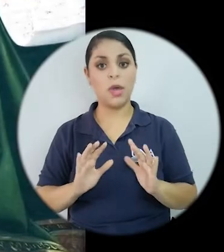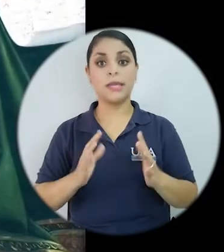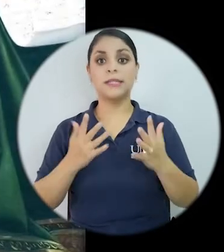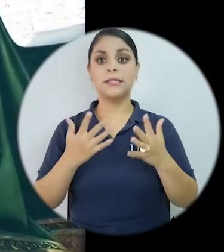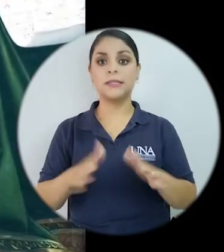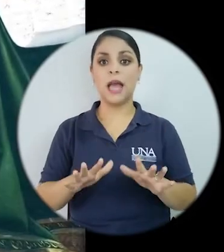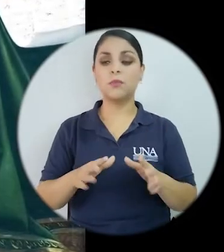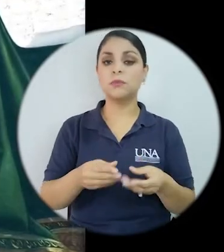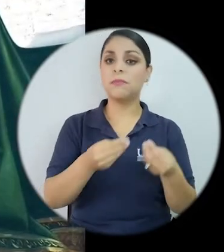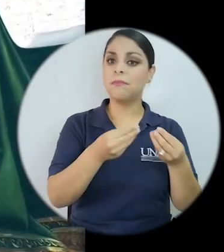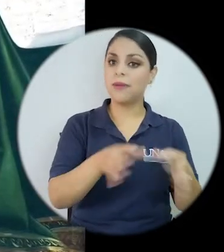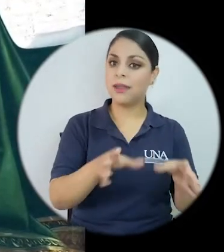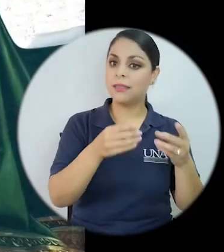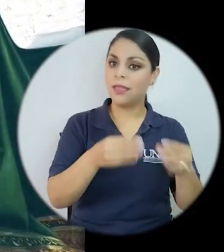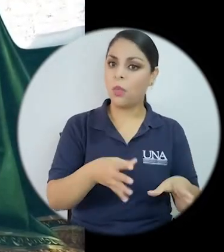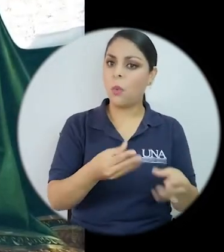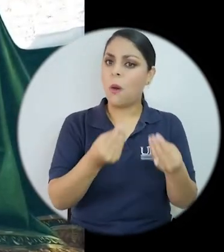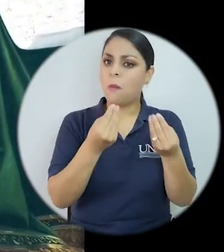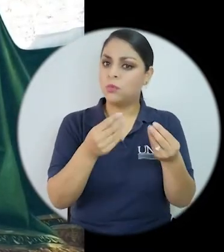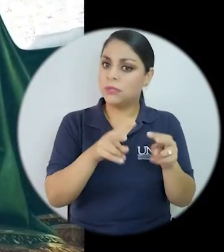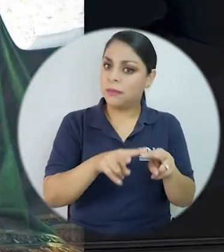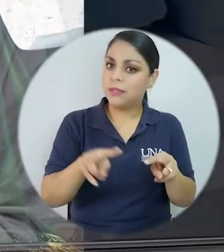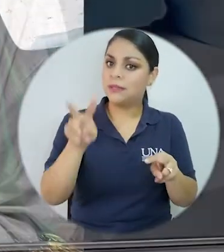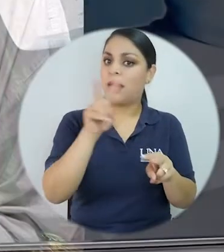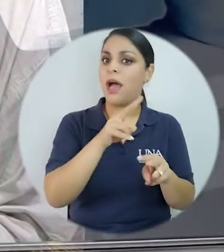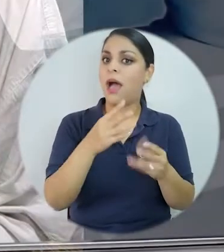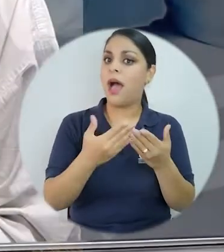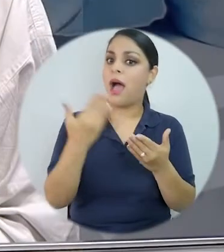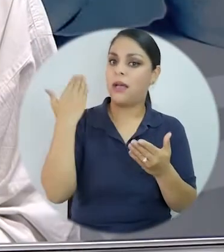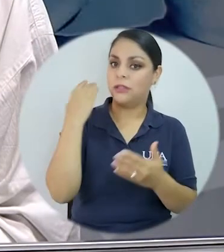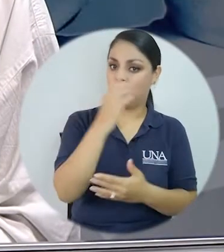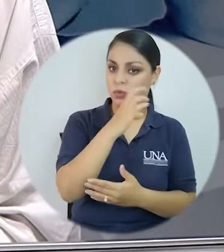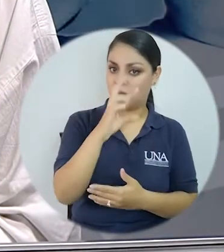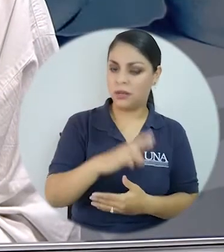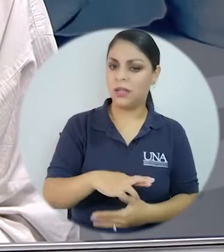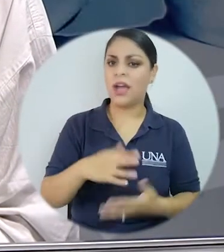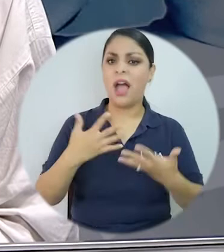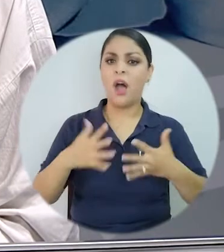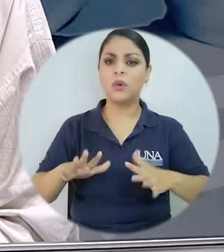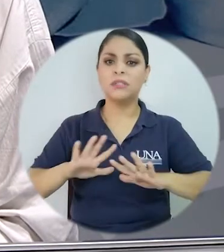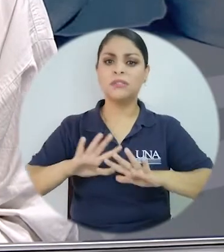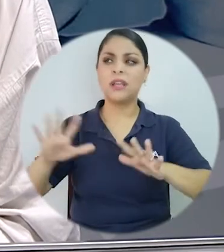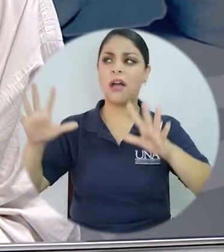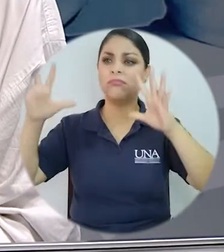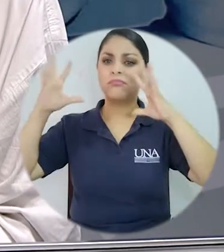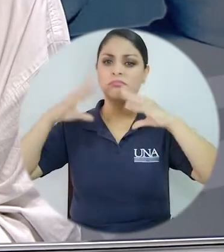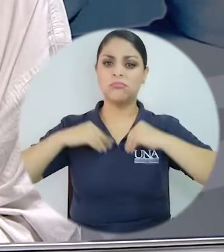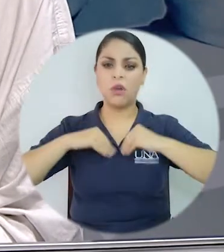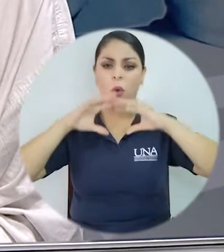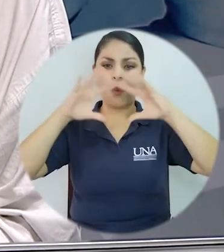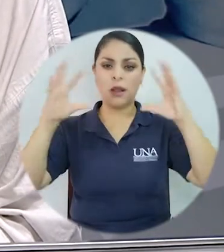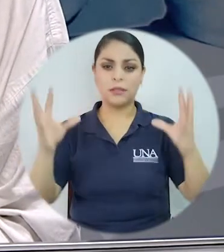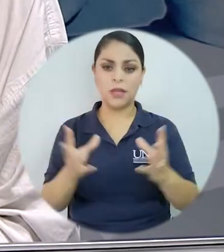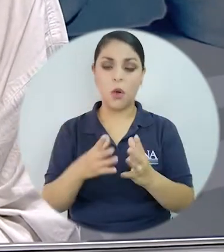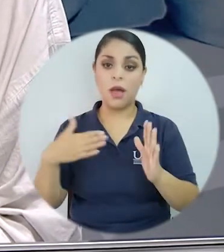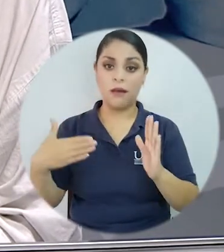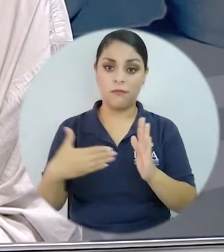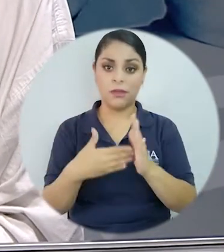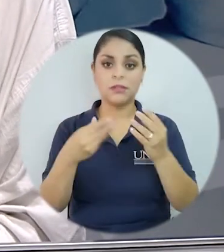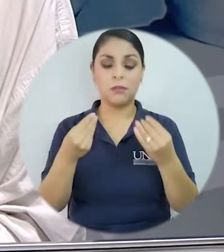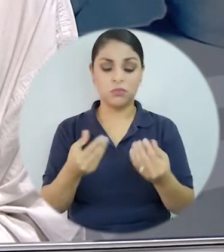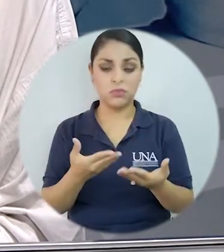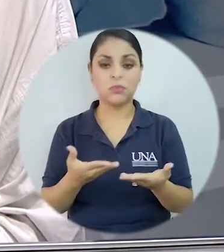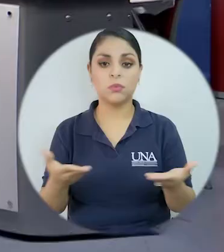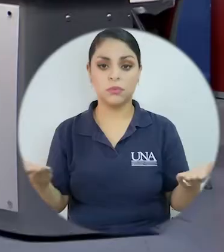de aquella Costa Rica, de esas ventajas que tuvimos, y ya estamos integrados o globalizados y nos va a afectar muchas de esas cosas.